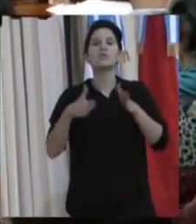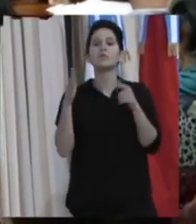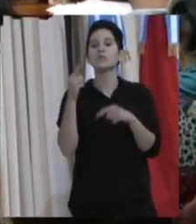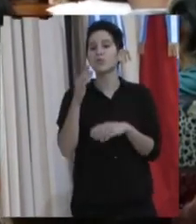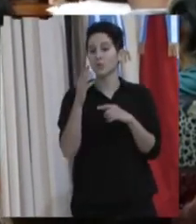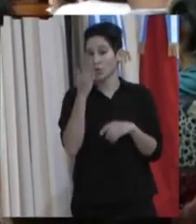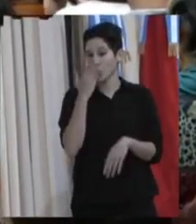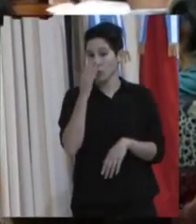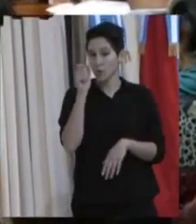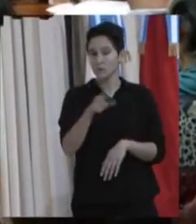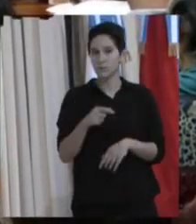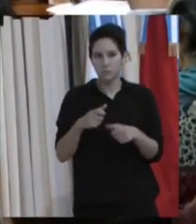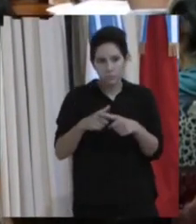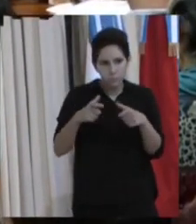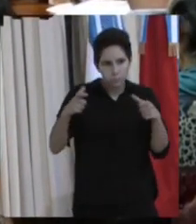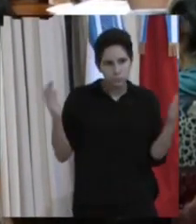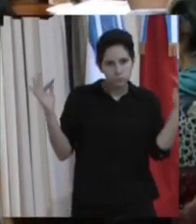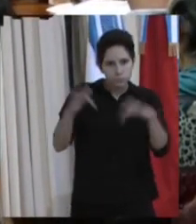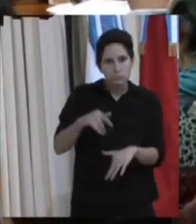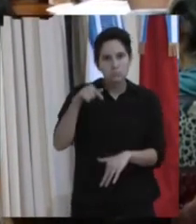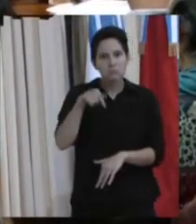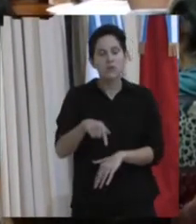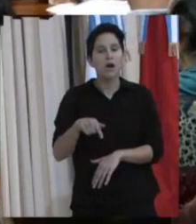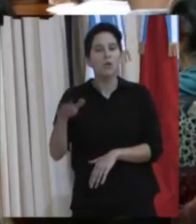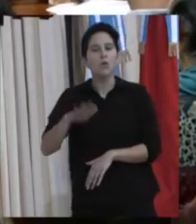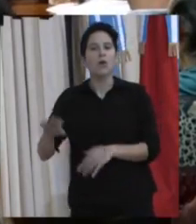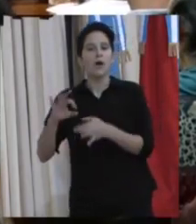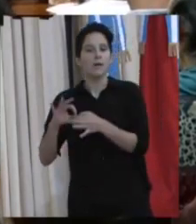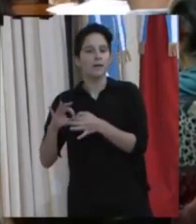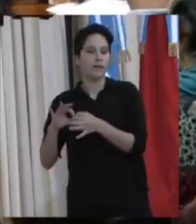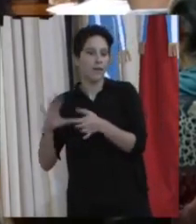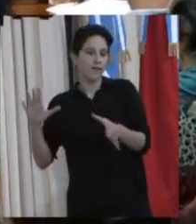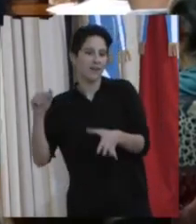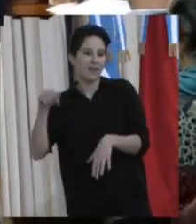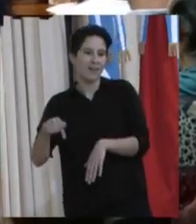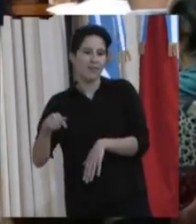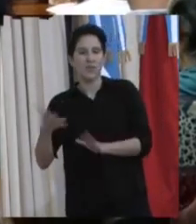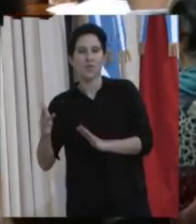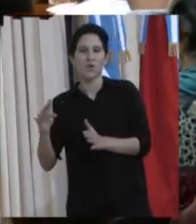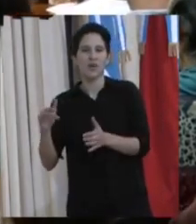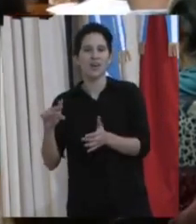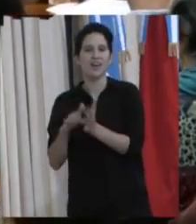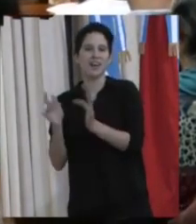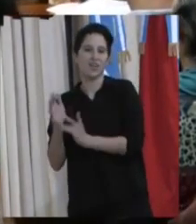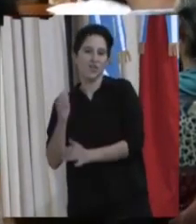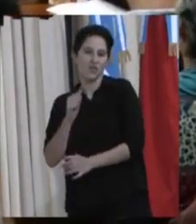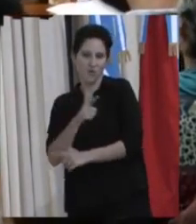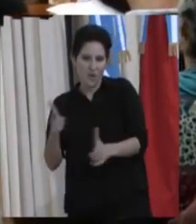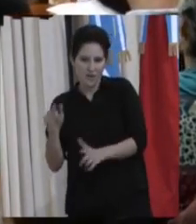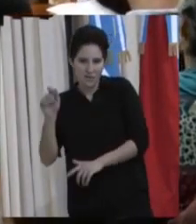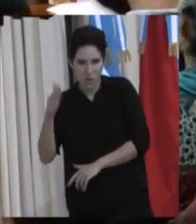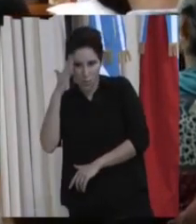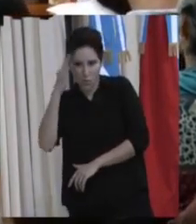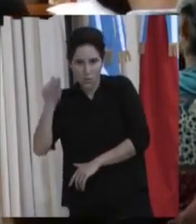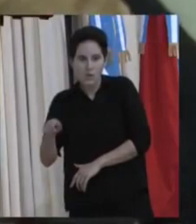masifica porque también tenemos todo un sector liberal que está a favor de una cultura más laica en Córdoba que